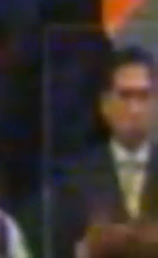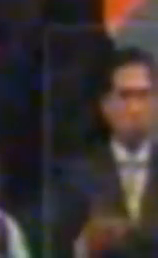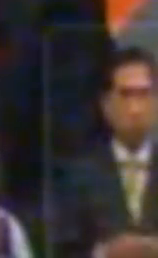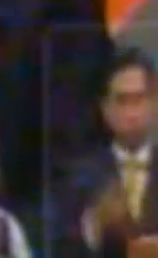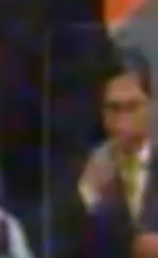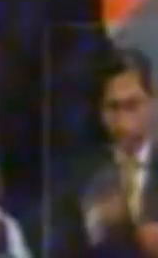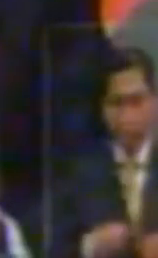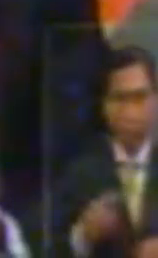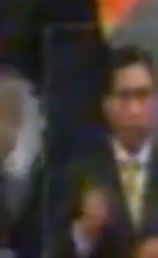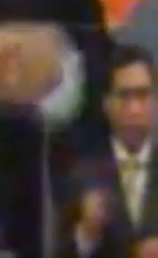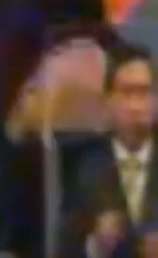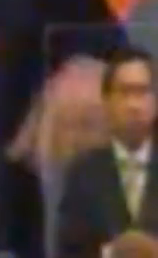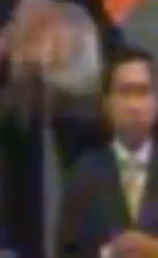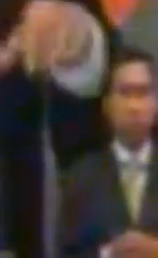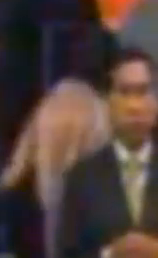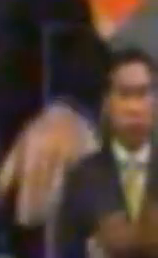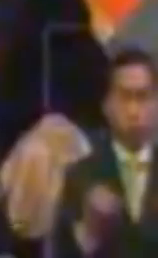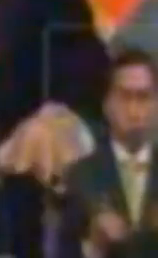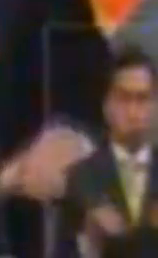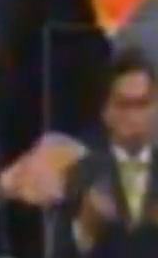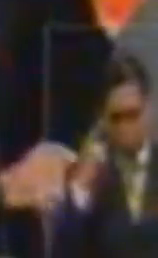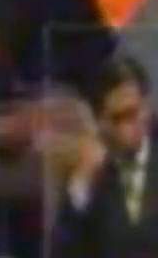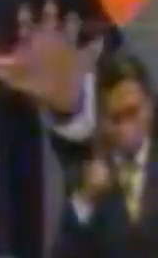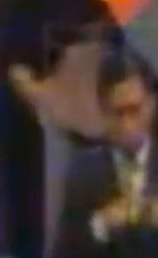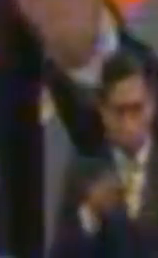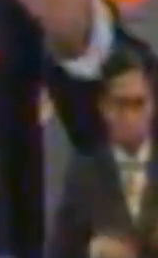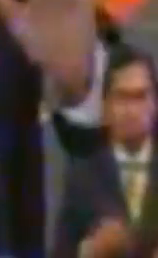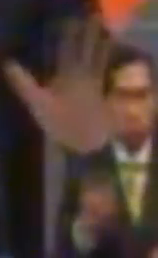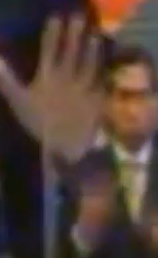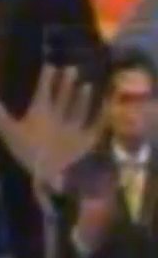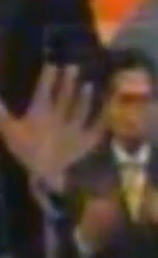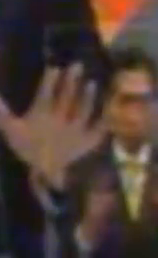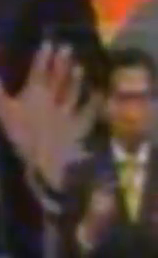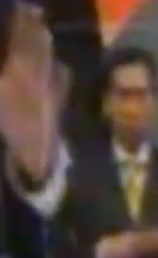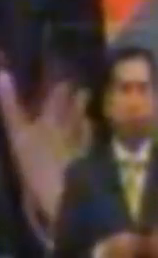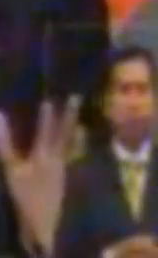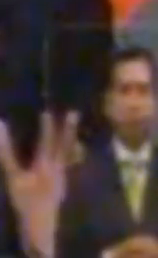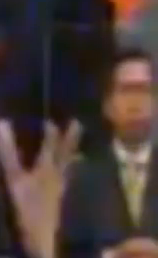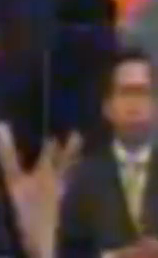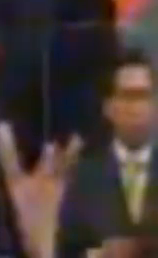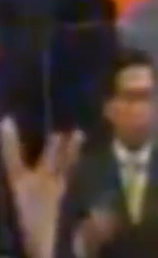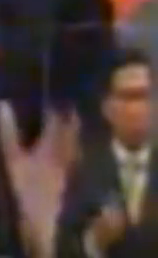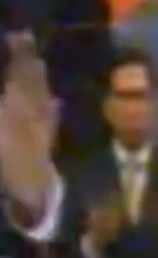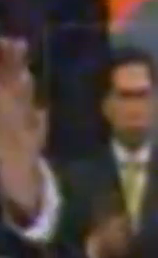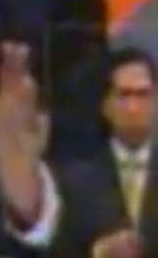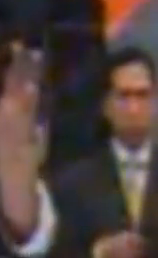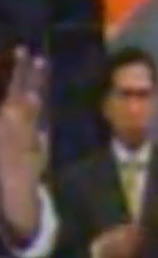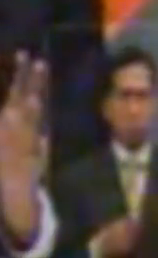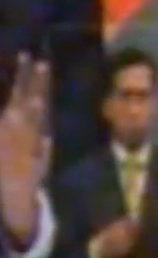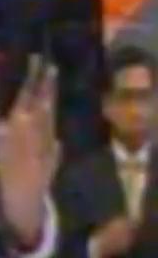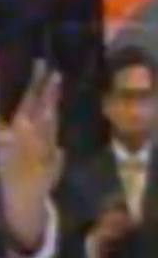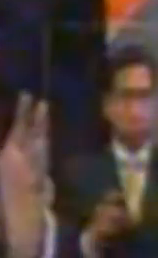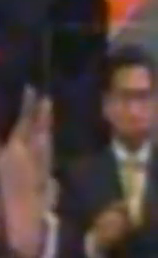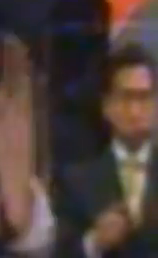gas. Y en consecuencia, hoy se han firmado tres acuerdos en ese aspecto. Uno es